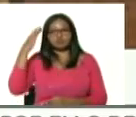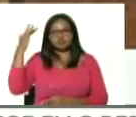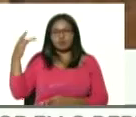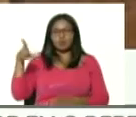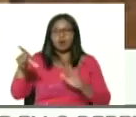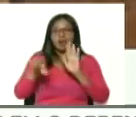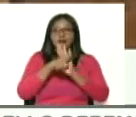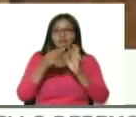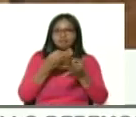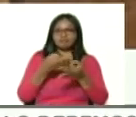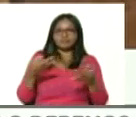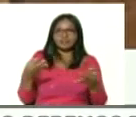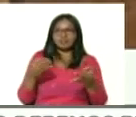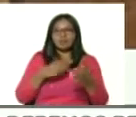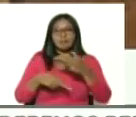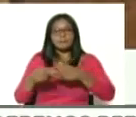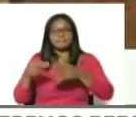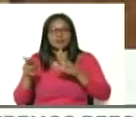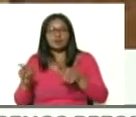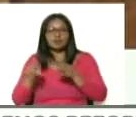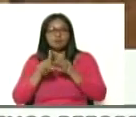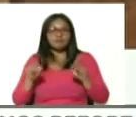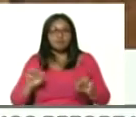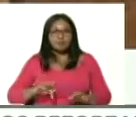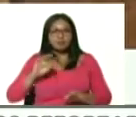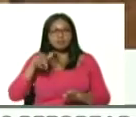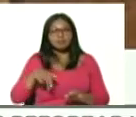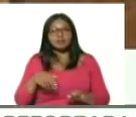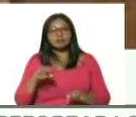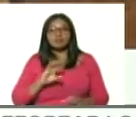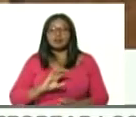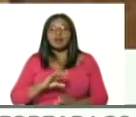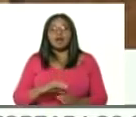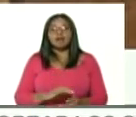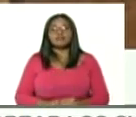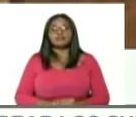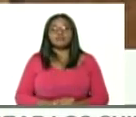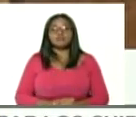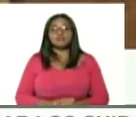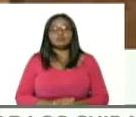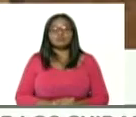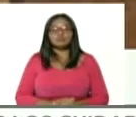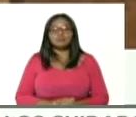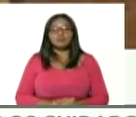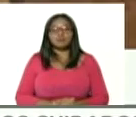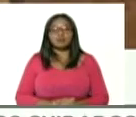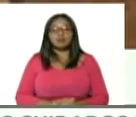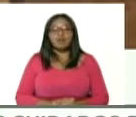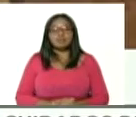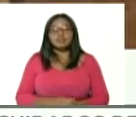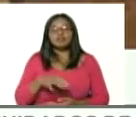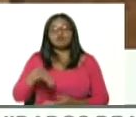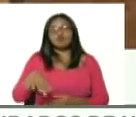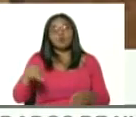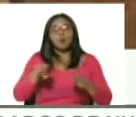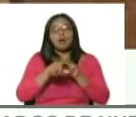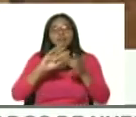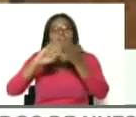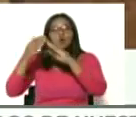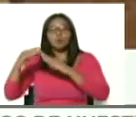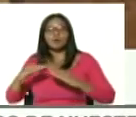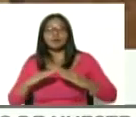superley que nos lleve a la construcción de las ciudades comunales. La mamá de las leyes, pues, como dicen por ahí,